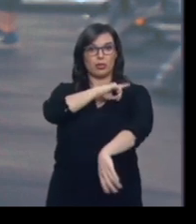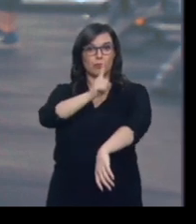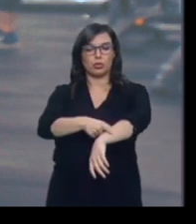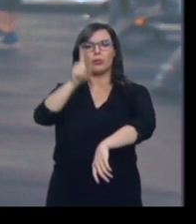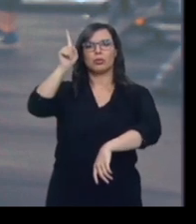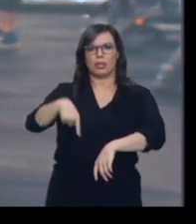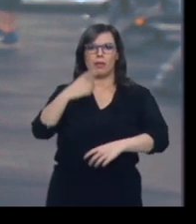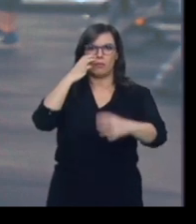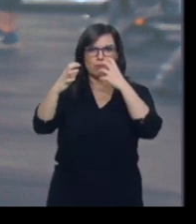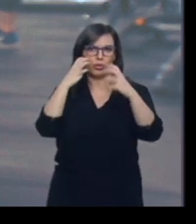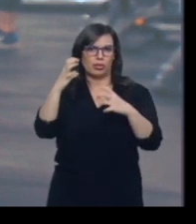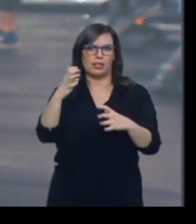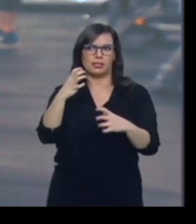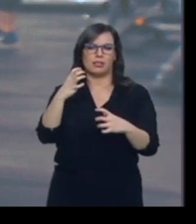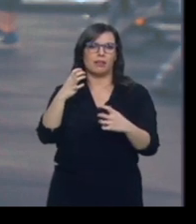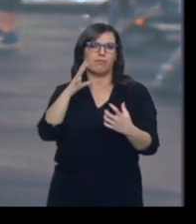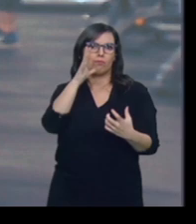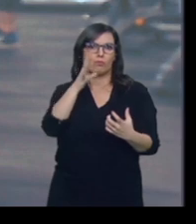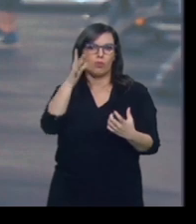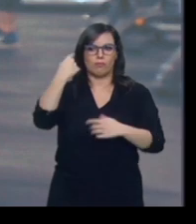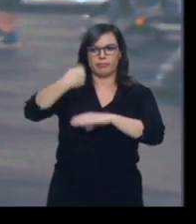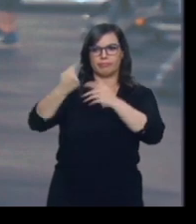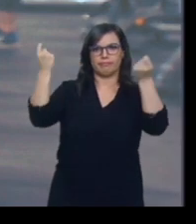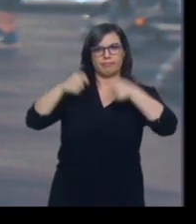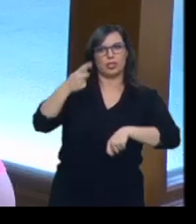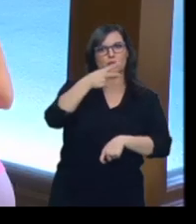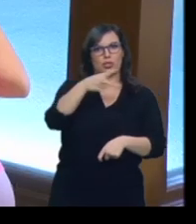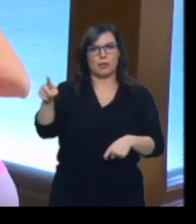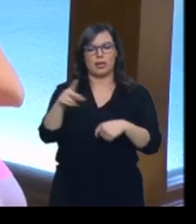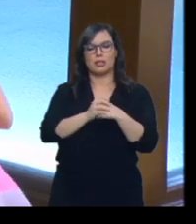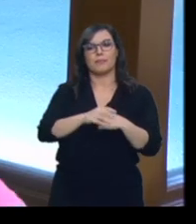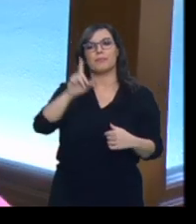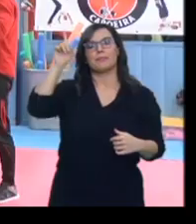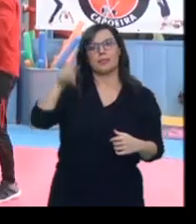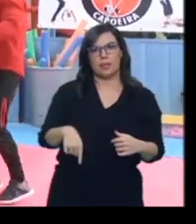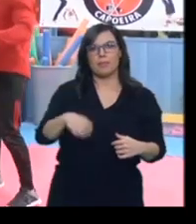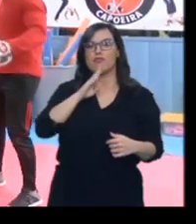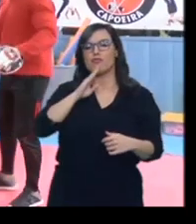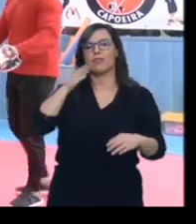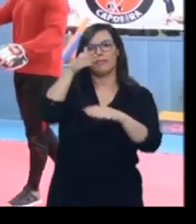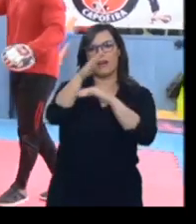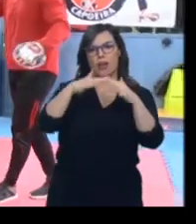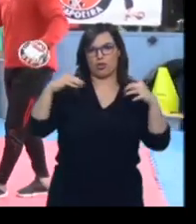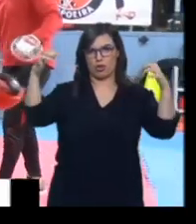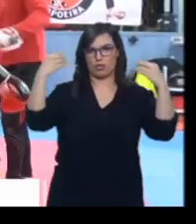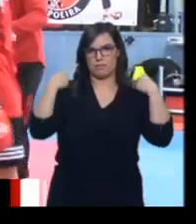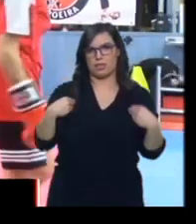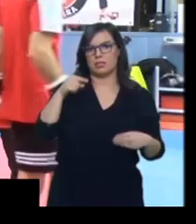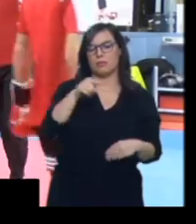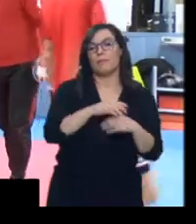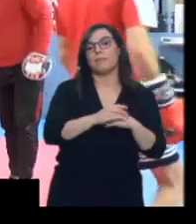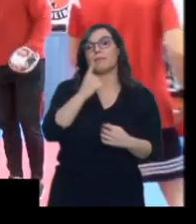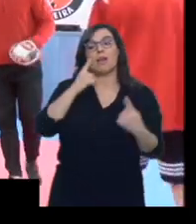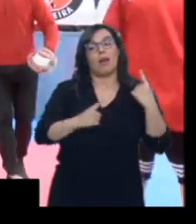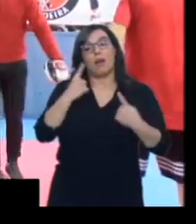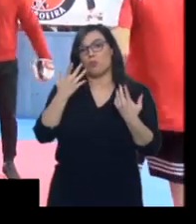también se van a concentrar para protestar por el cierre durante 2 semanas. También han elegido las Cortes para esa protesta. No obstante, hay quienes